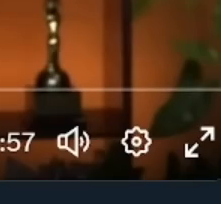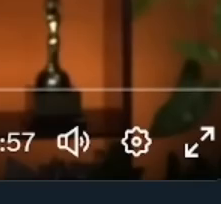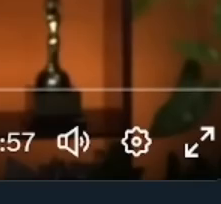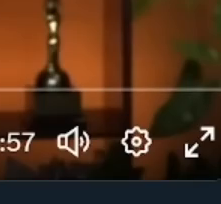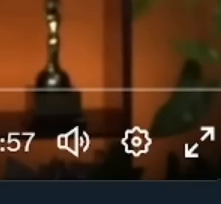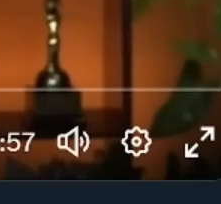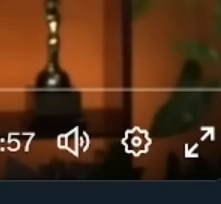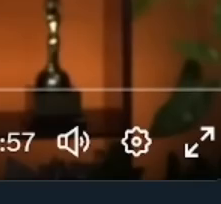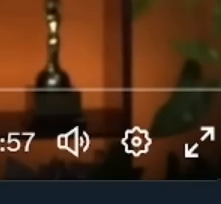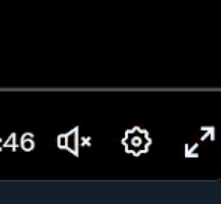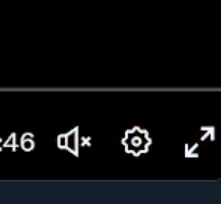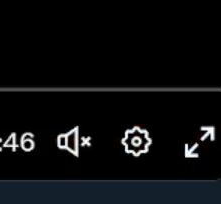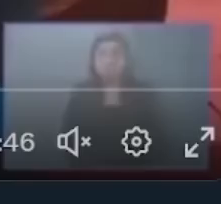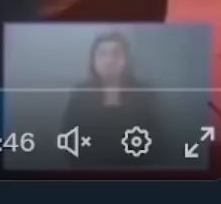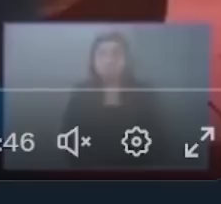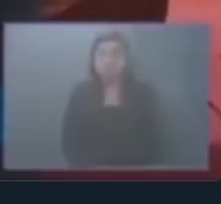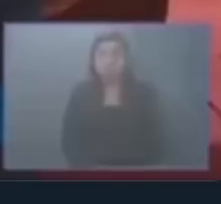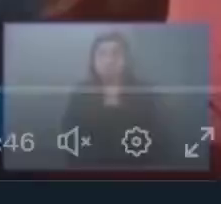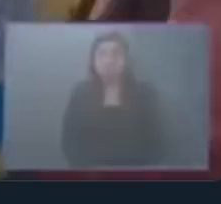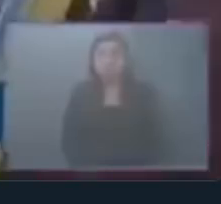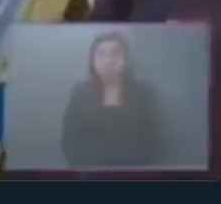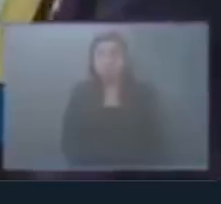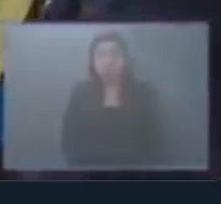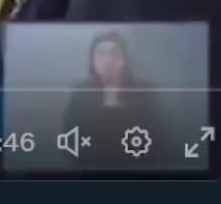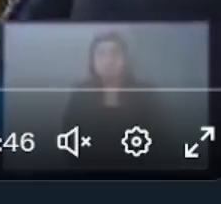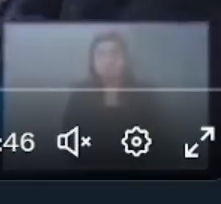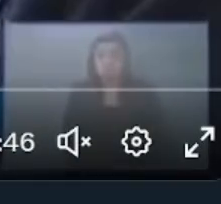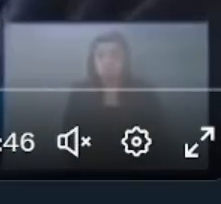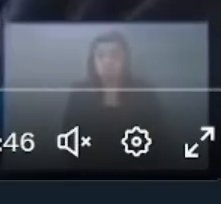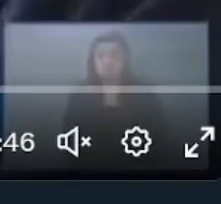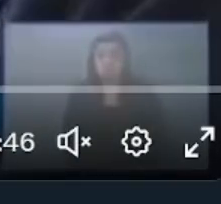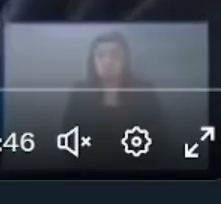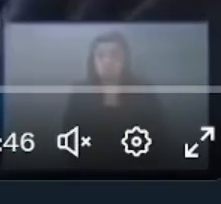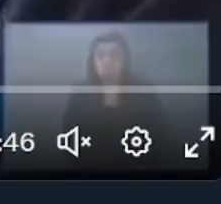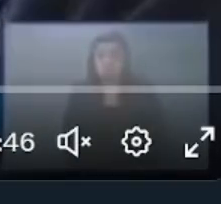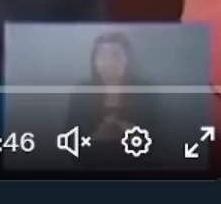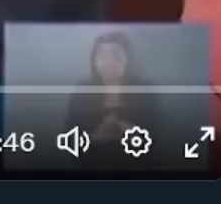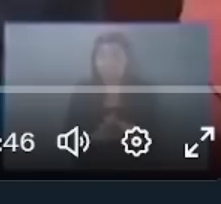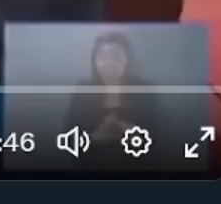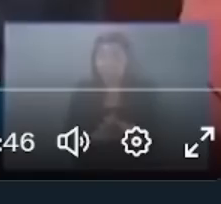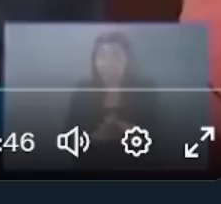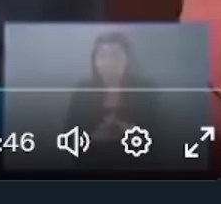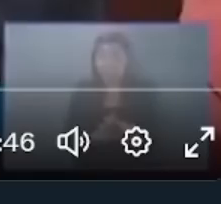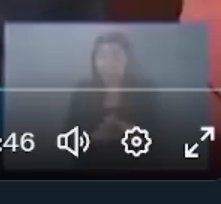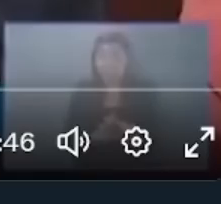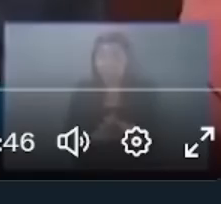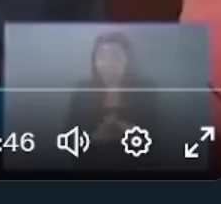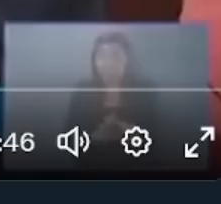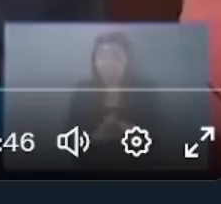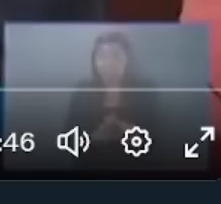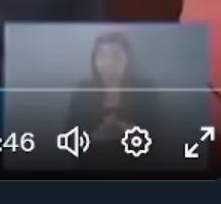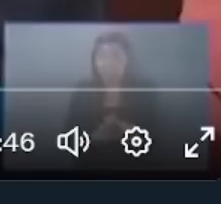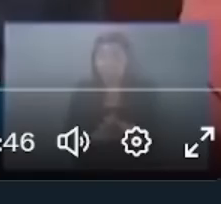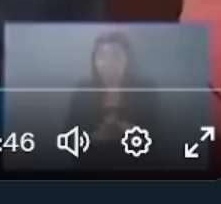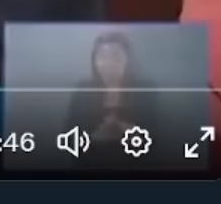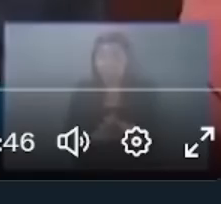nariz. Pero esto es lo que le gustaba al viejo, mire, estar entre lagartos. ¿Por qué? Porque antes, recuerden que la Asamblea